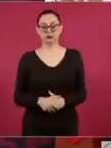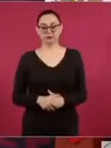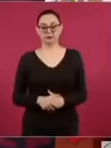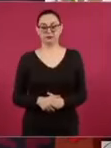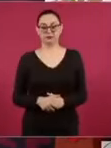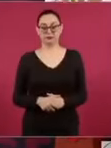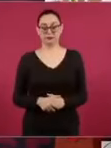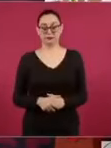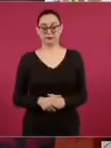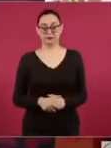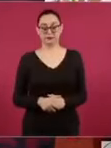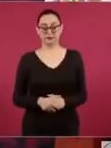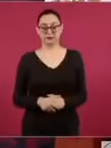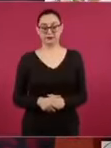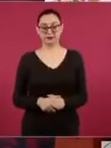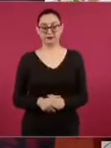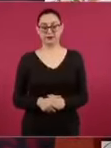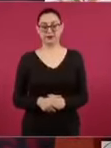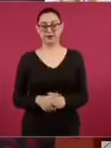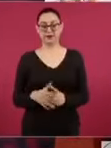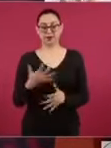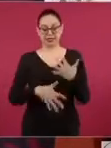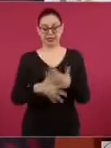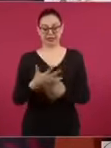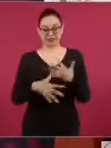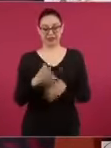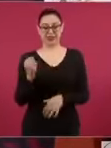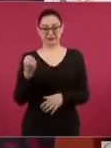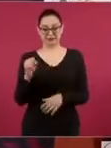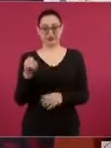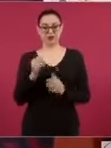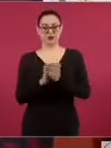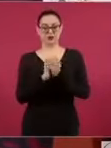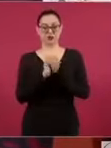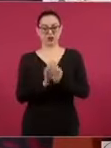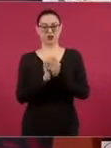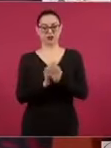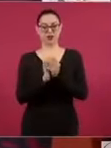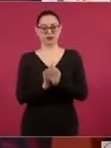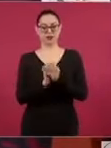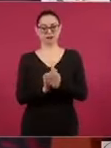Entonces, 15 de septiembre, me lo pidieron.